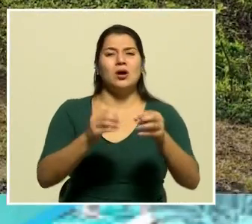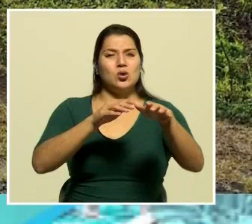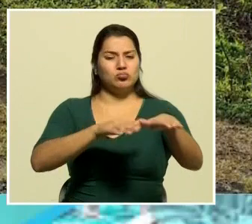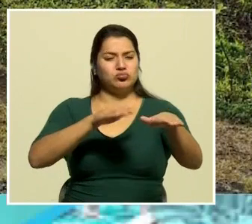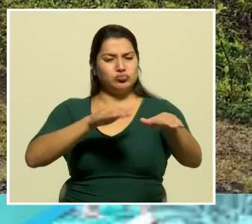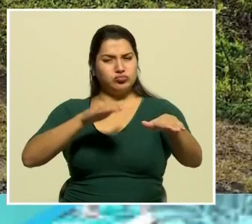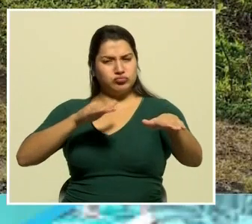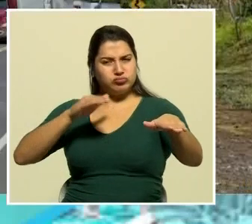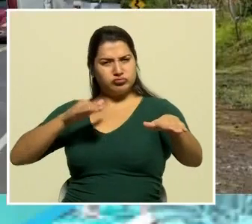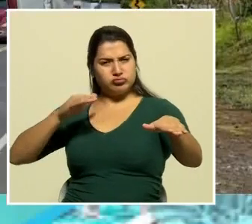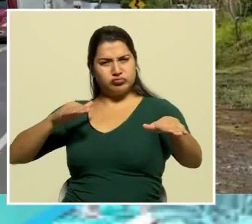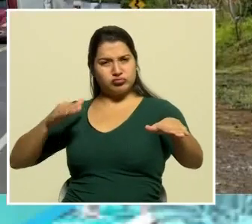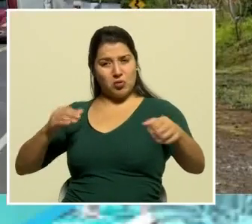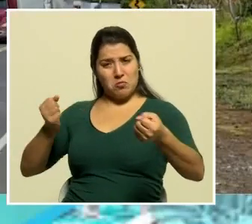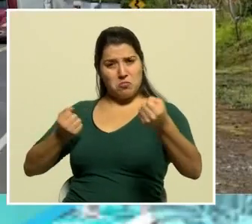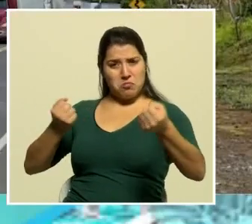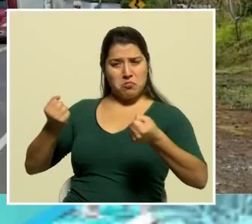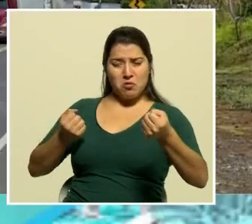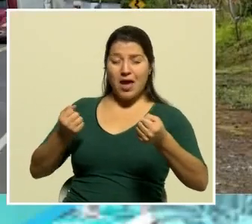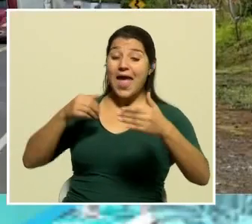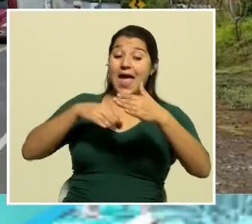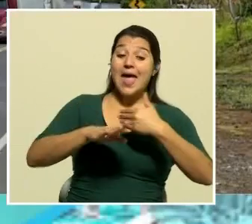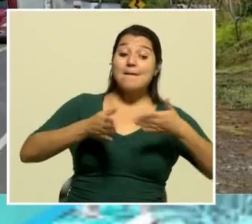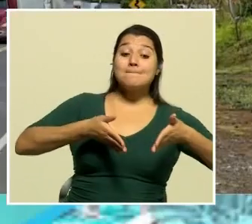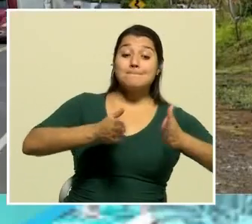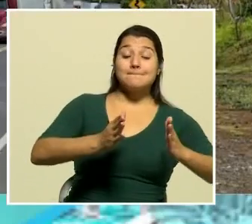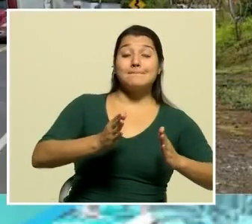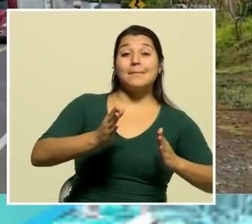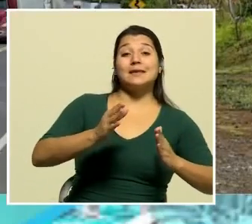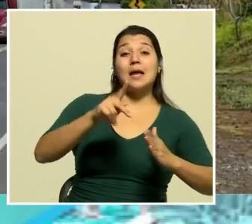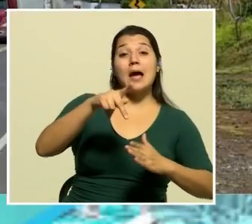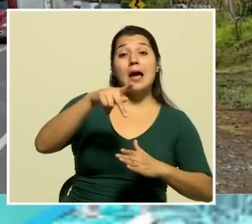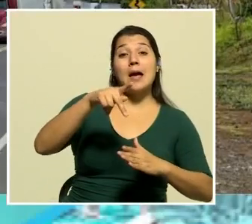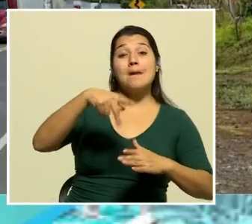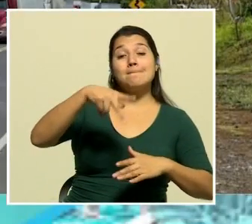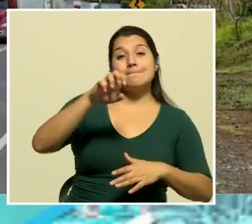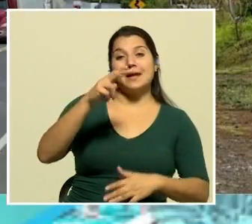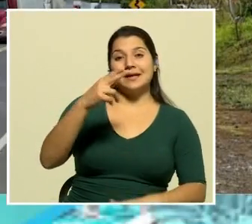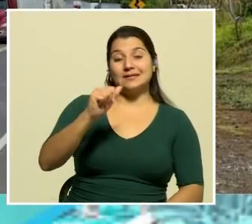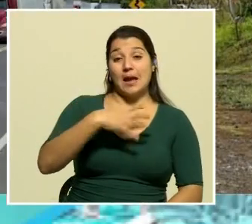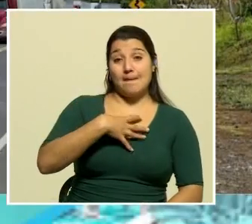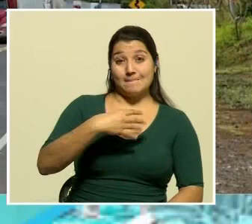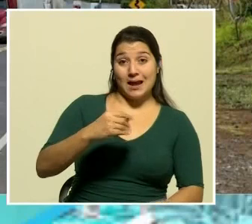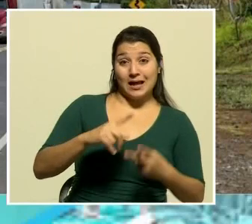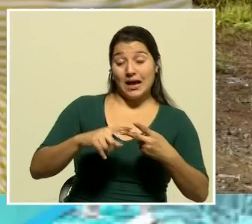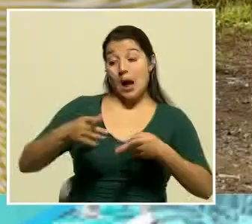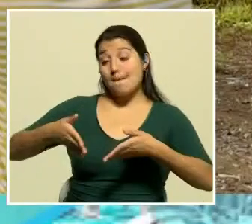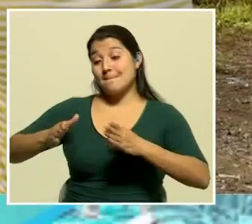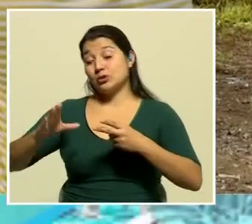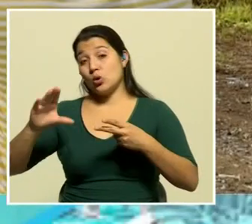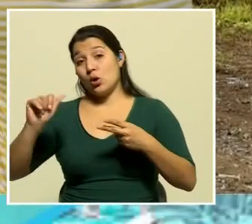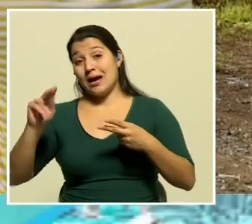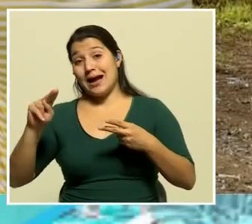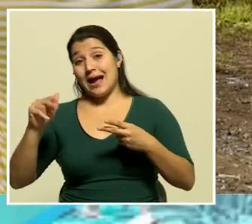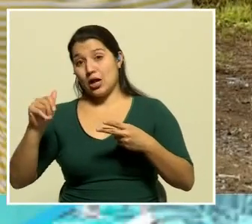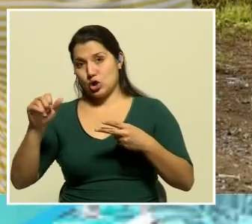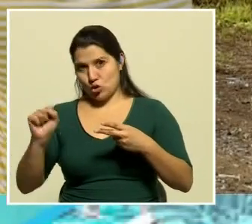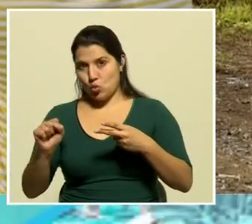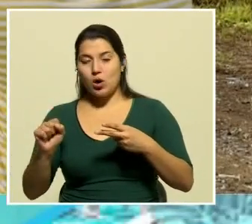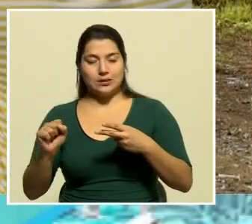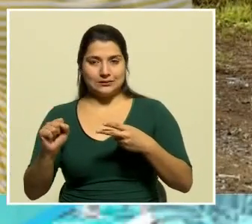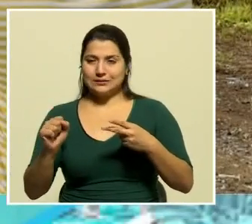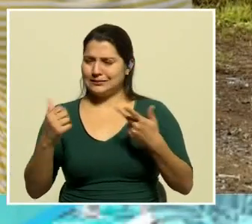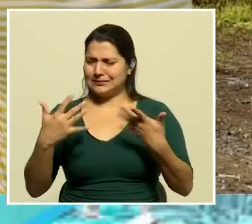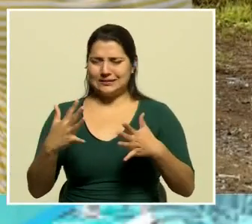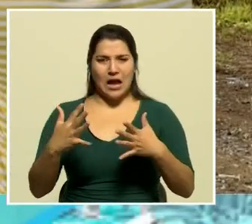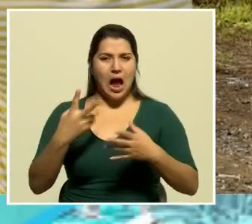de Peñas Blancas como en la frontera de Paso Canoas hacia Costa Rica, y también bastantes kilómetros ya